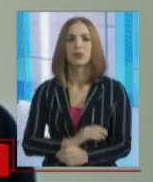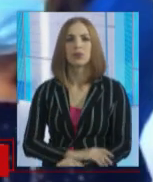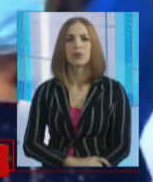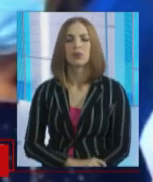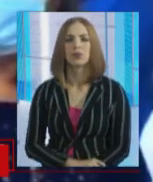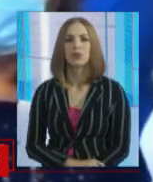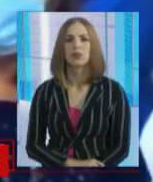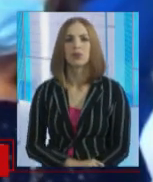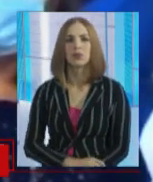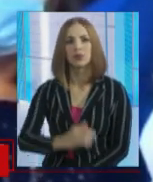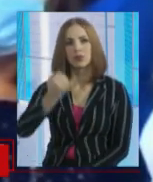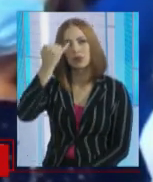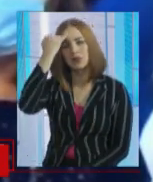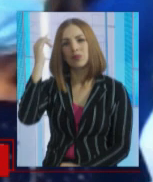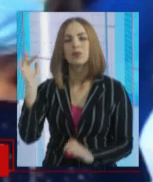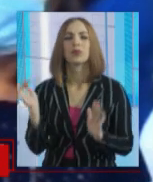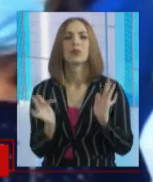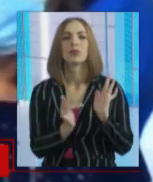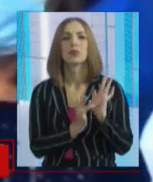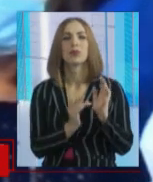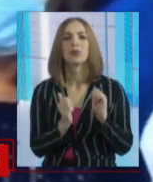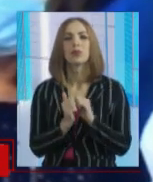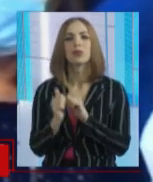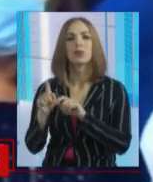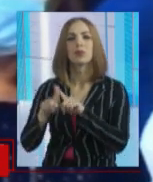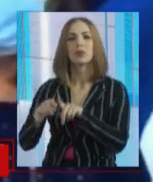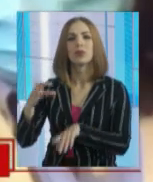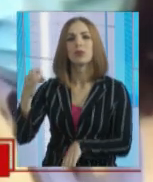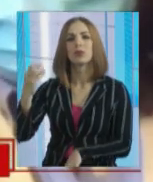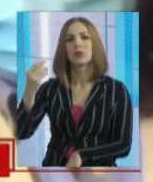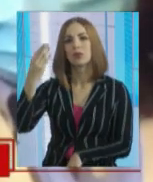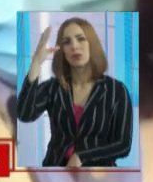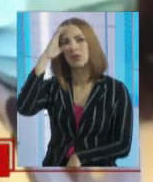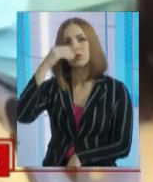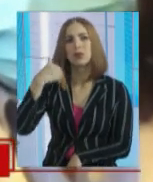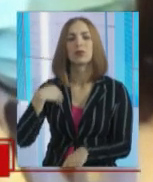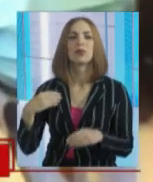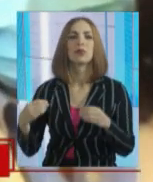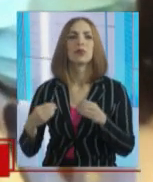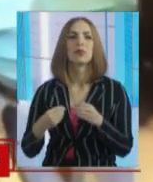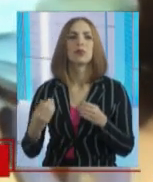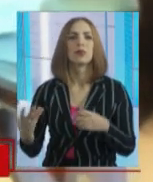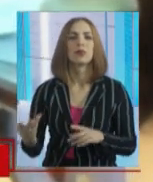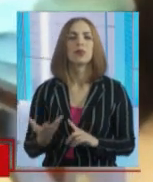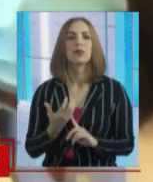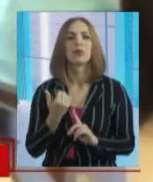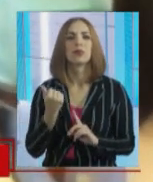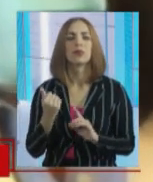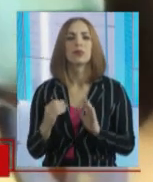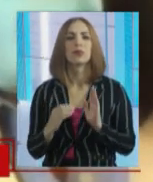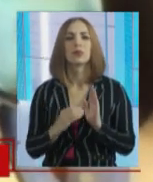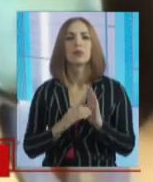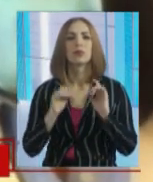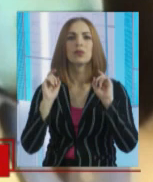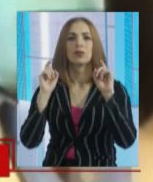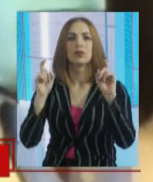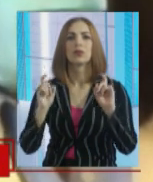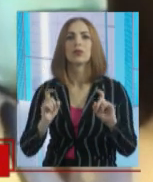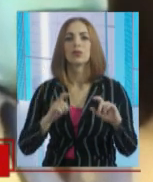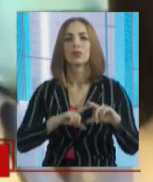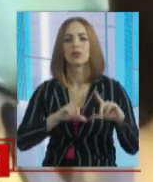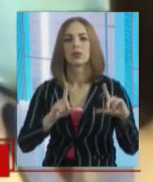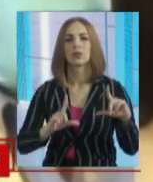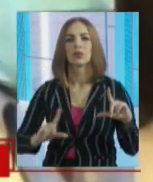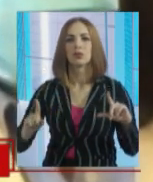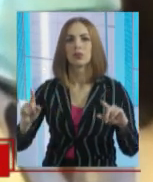La iniciativa Conéctate con la Estrella busca tener un mayor alcance del contenido educativo a nivel nacional. Y solo para que tengan un poco